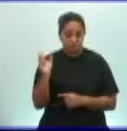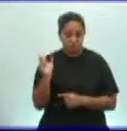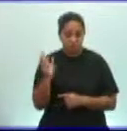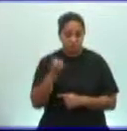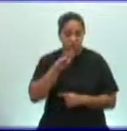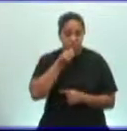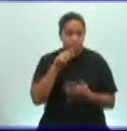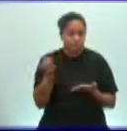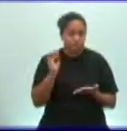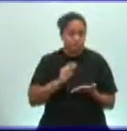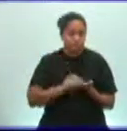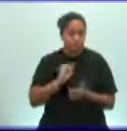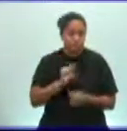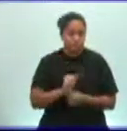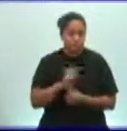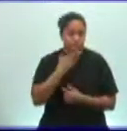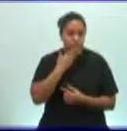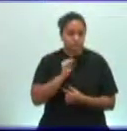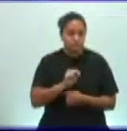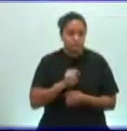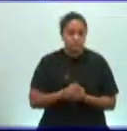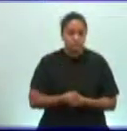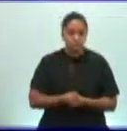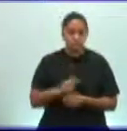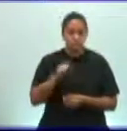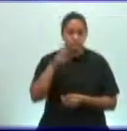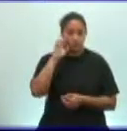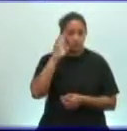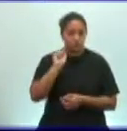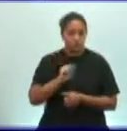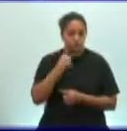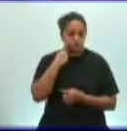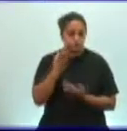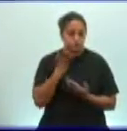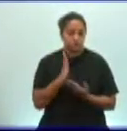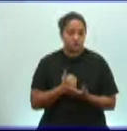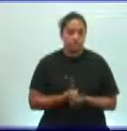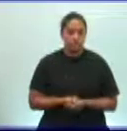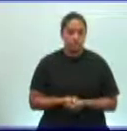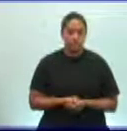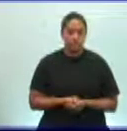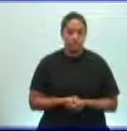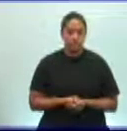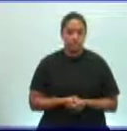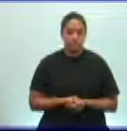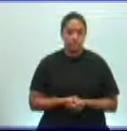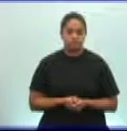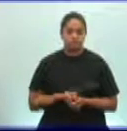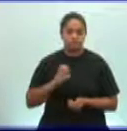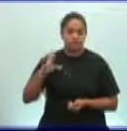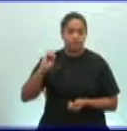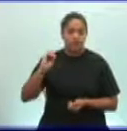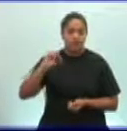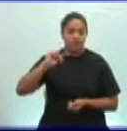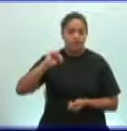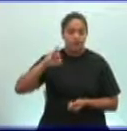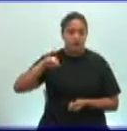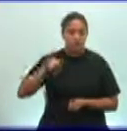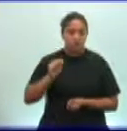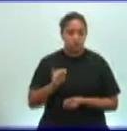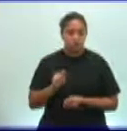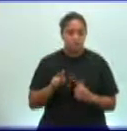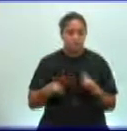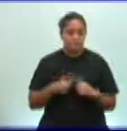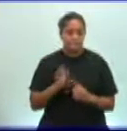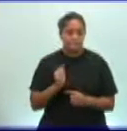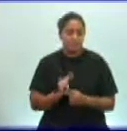emplear correctamente. Vamos entonces a recordar lo siguiente. La conjunción pero puede sustituirse por